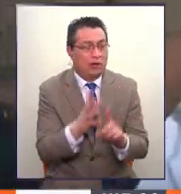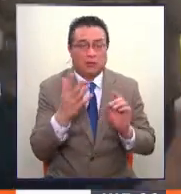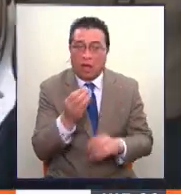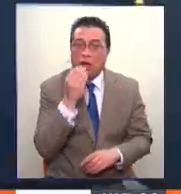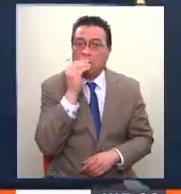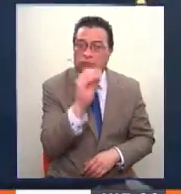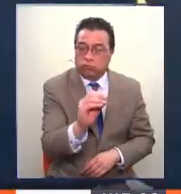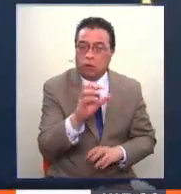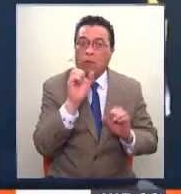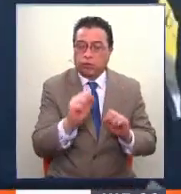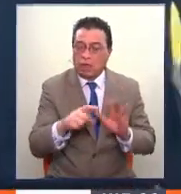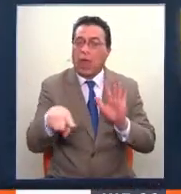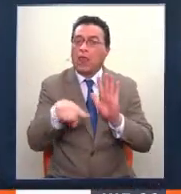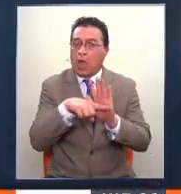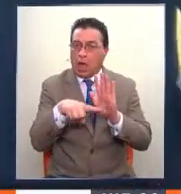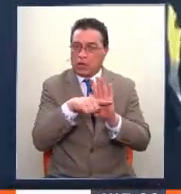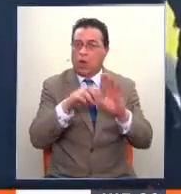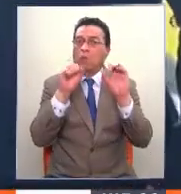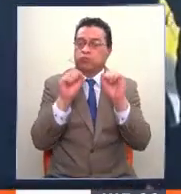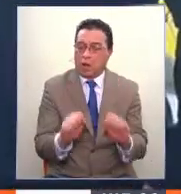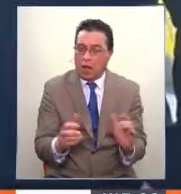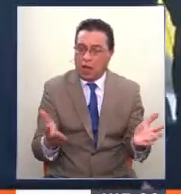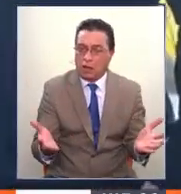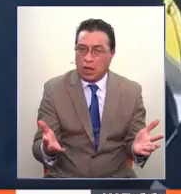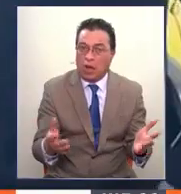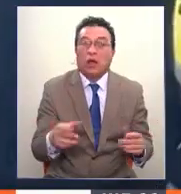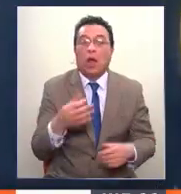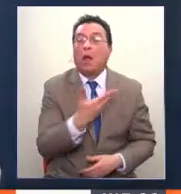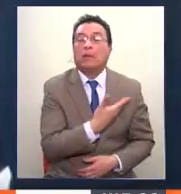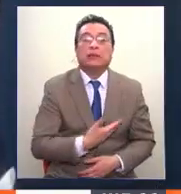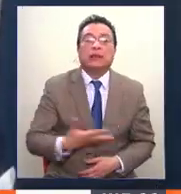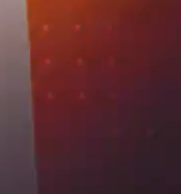sus efectos secundarios. ¿Qué dijo el presidente? Ponga atención.